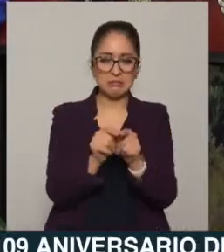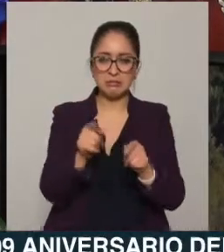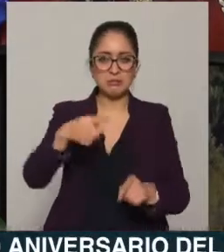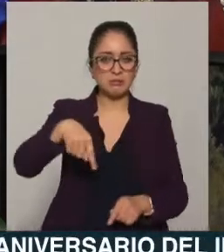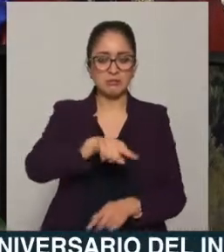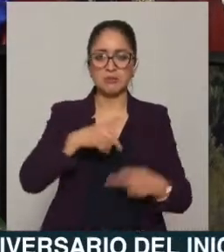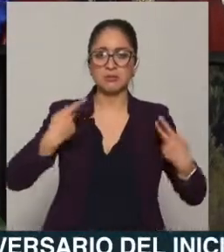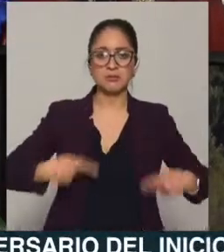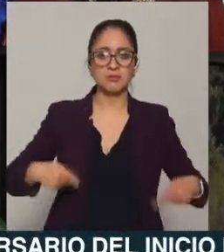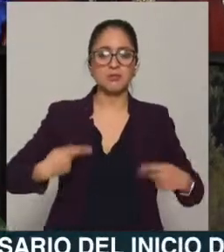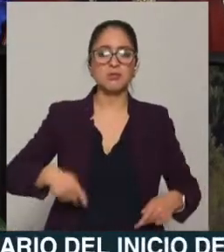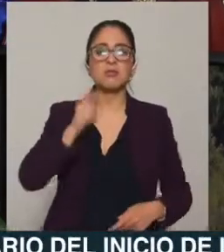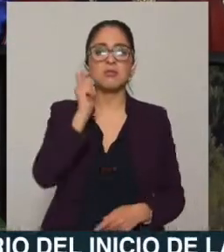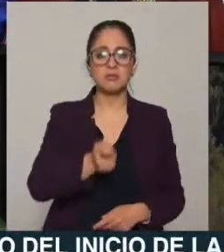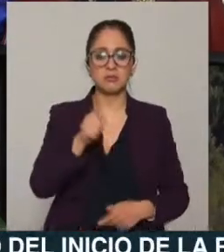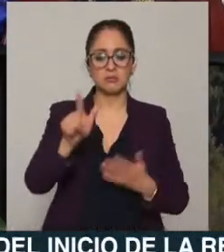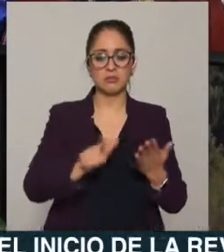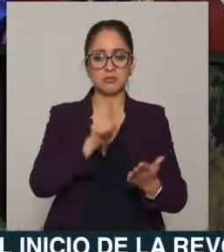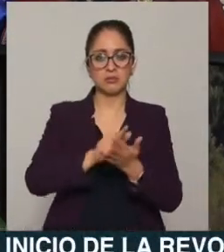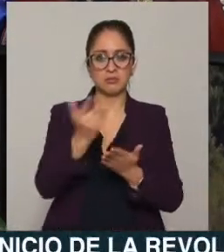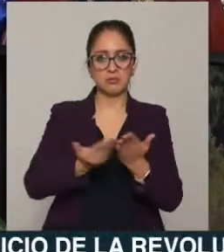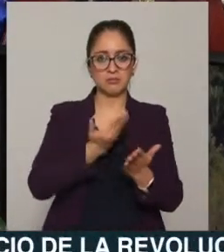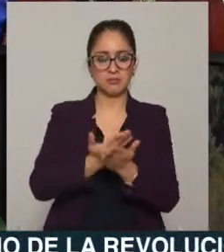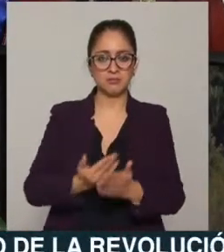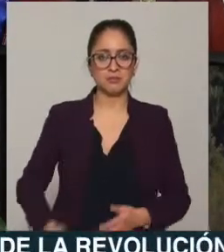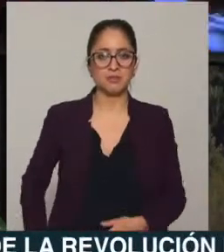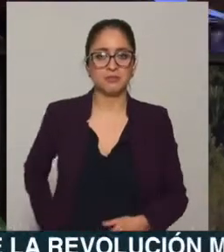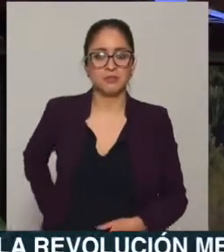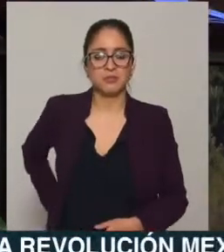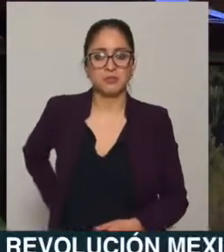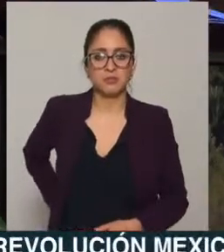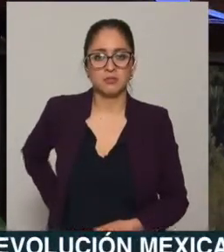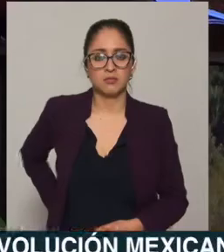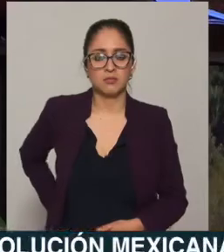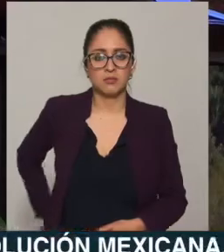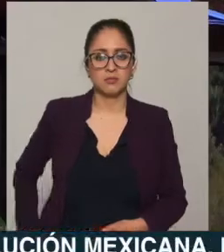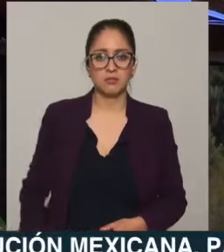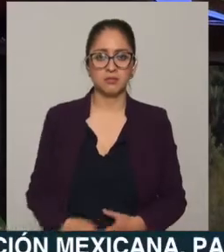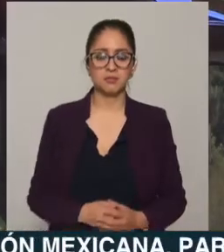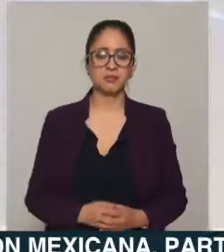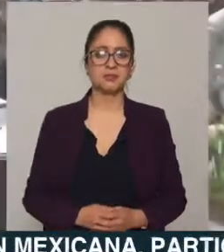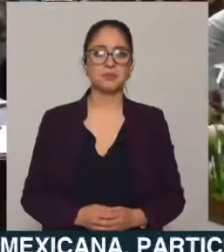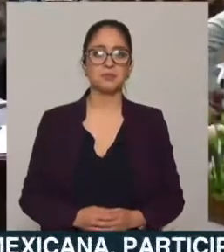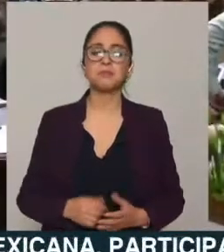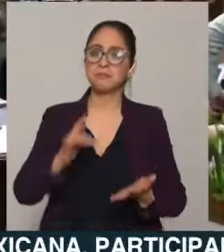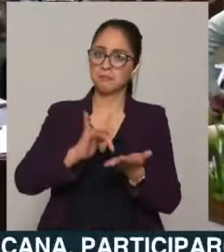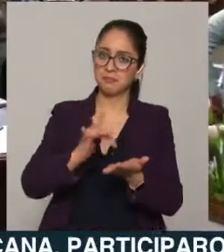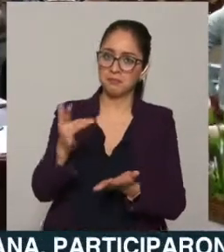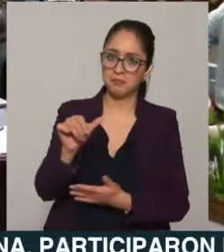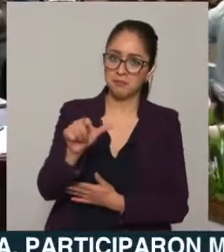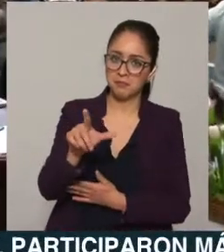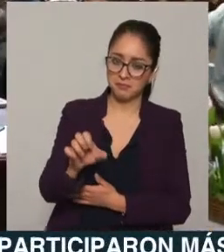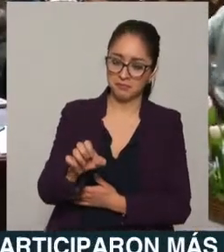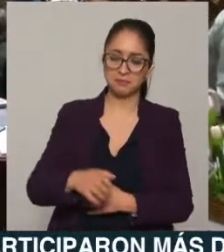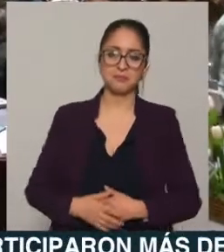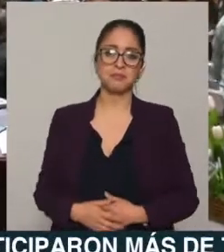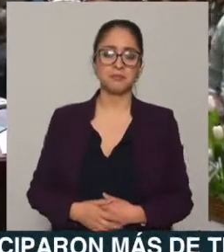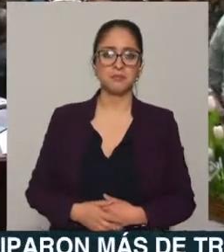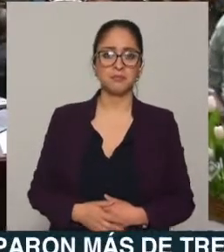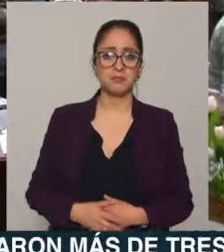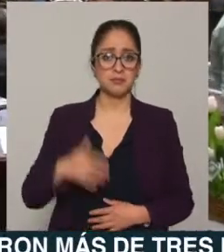audiencia capitalina en qué consiste esta propuesta de ley. Gracias a ti, Ale. Pues mira, lo que estamos buscando es reformar el